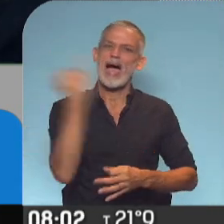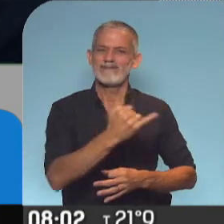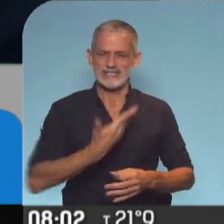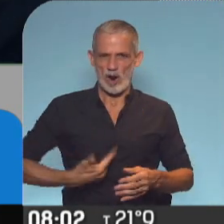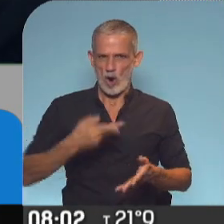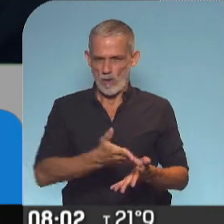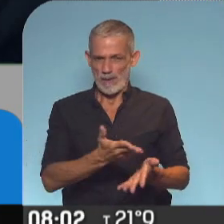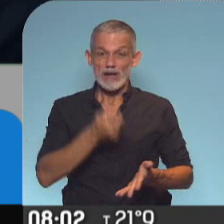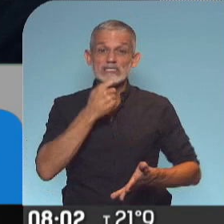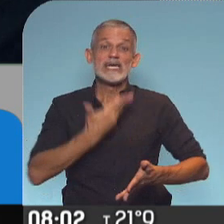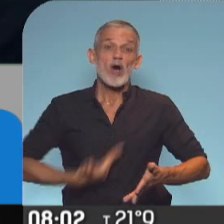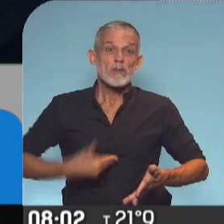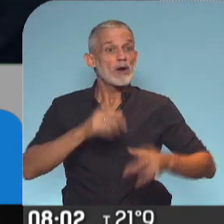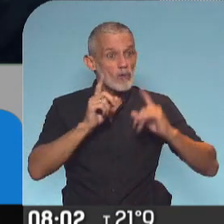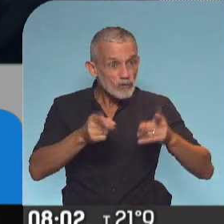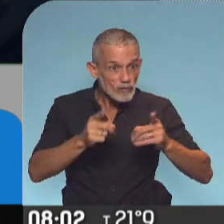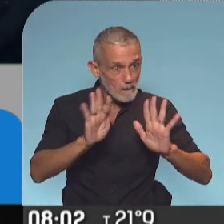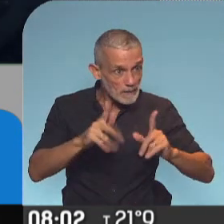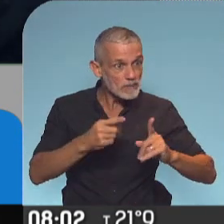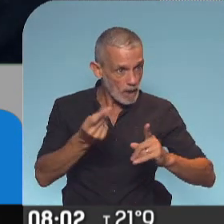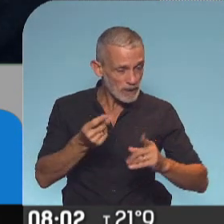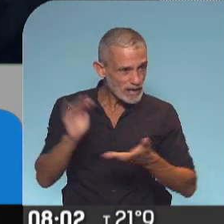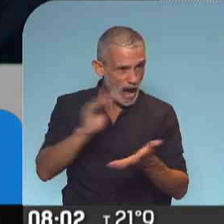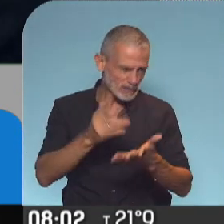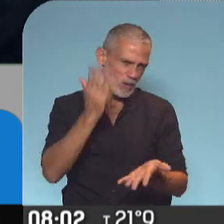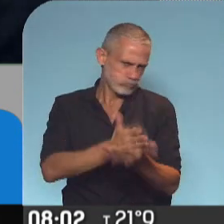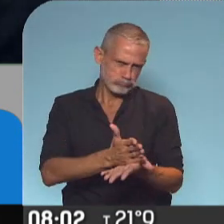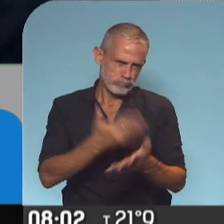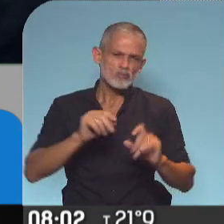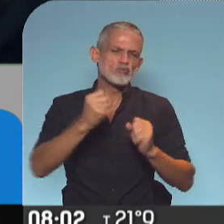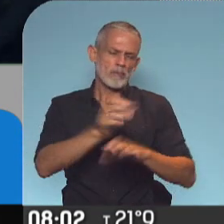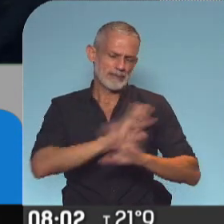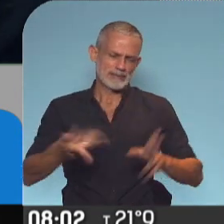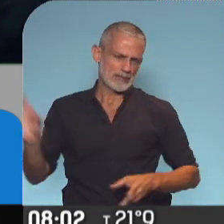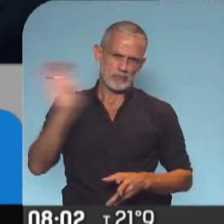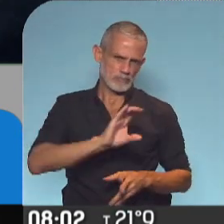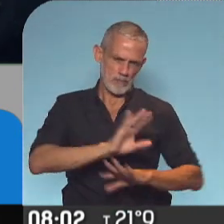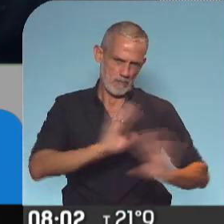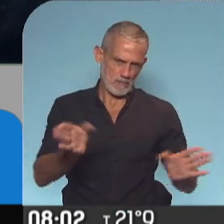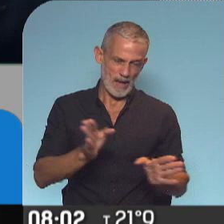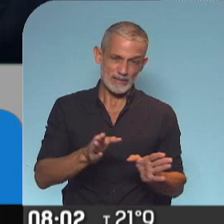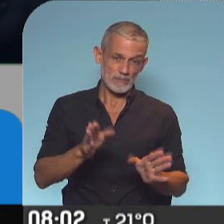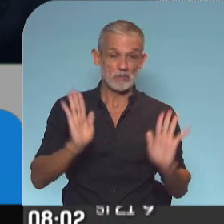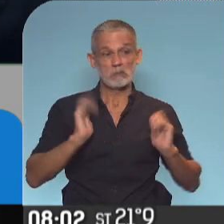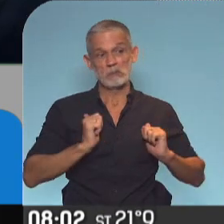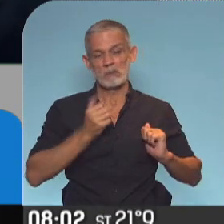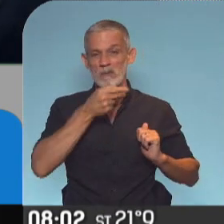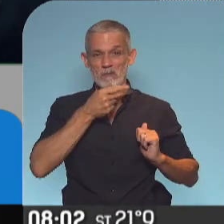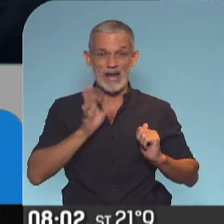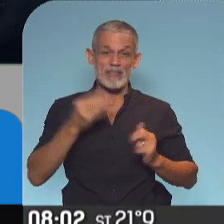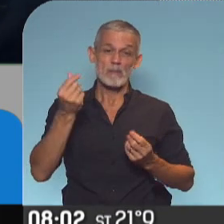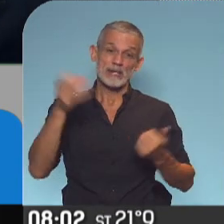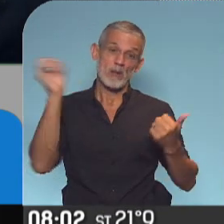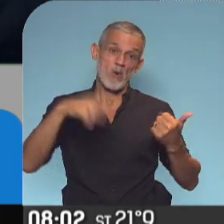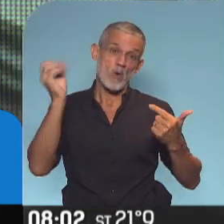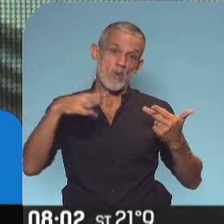si el gobierno seguía con esa política, sancionarlo y suspender los fondos. No lo hizo. Seguían llegando los fondos. Seguían